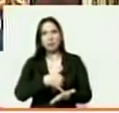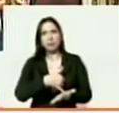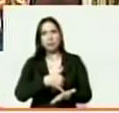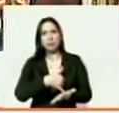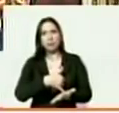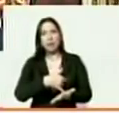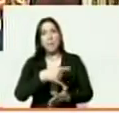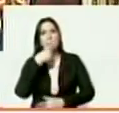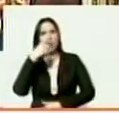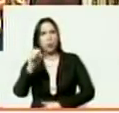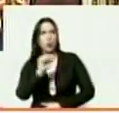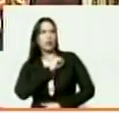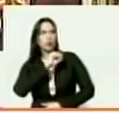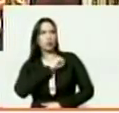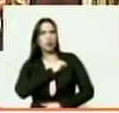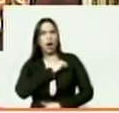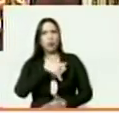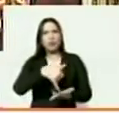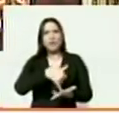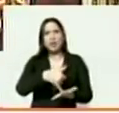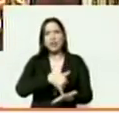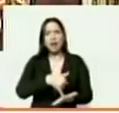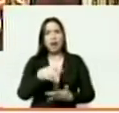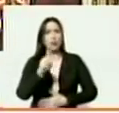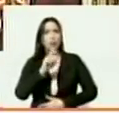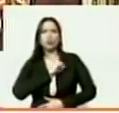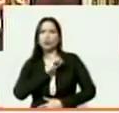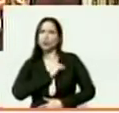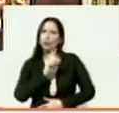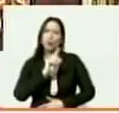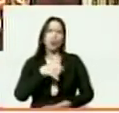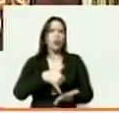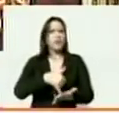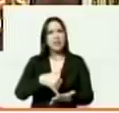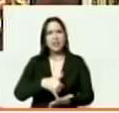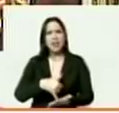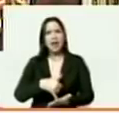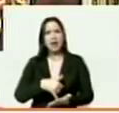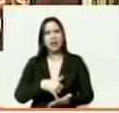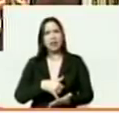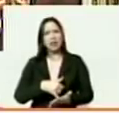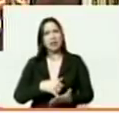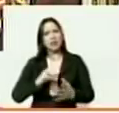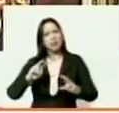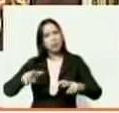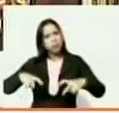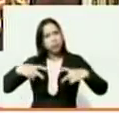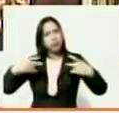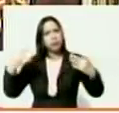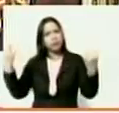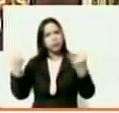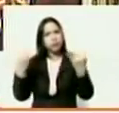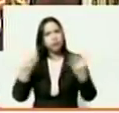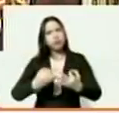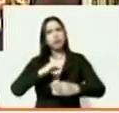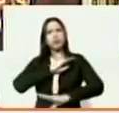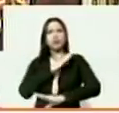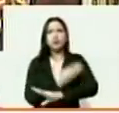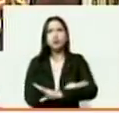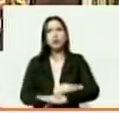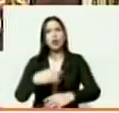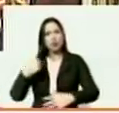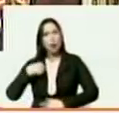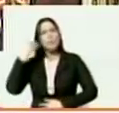Maduro está asustado, debilidad. Y no es por susto, no es por debilidad, es al revés, es por certeza, es por fortaleza. Creo